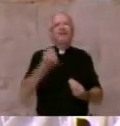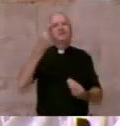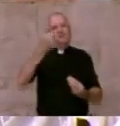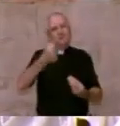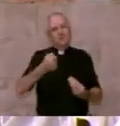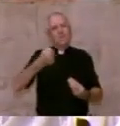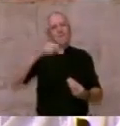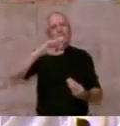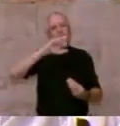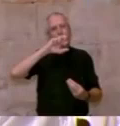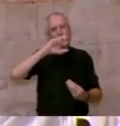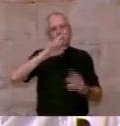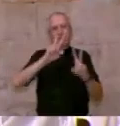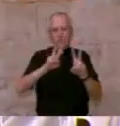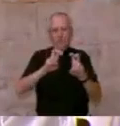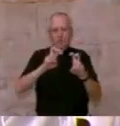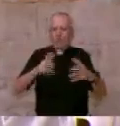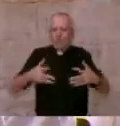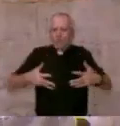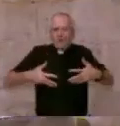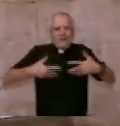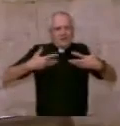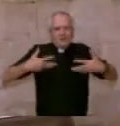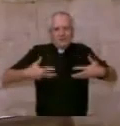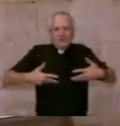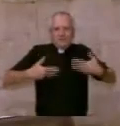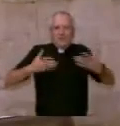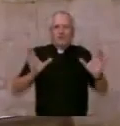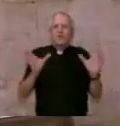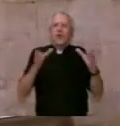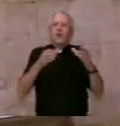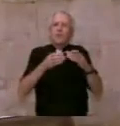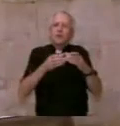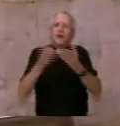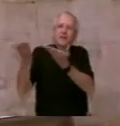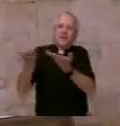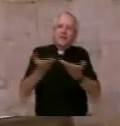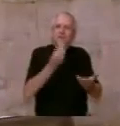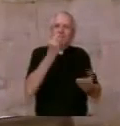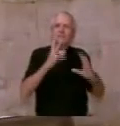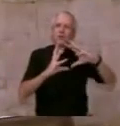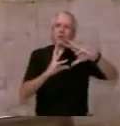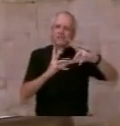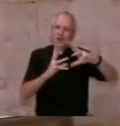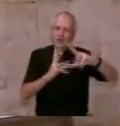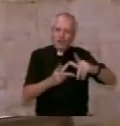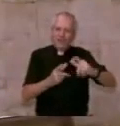con el entusiasmo con el que una comunidad recibe las buenas noticias.